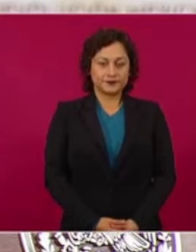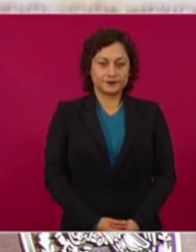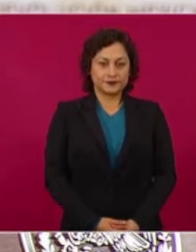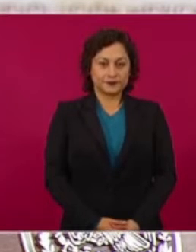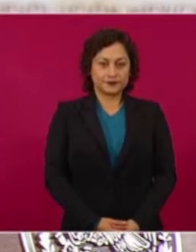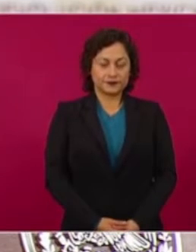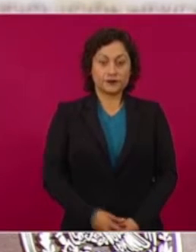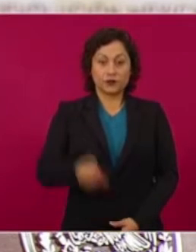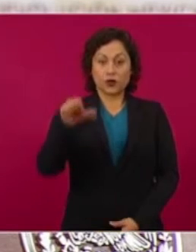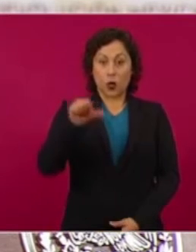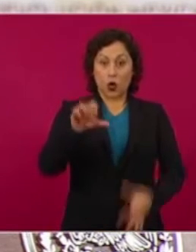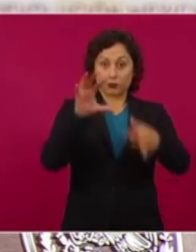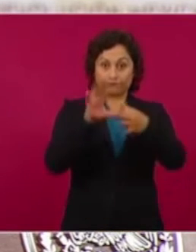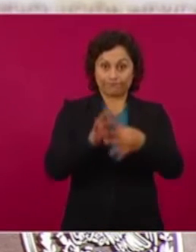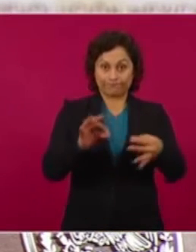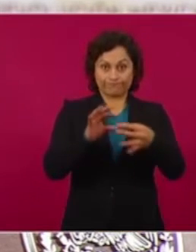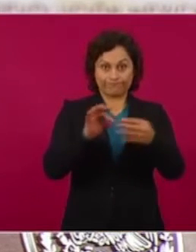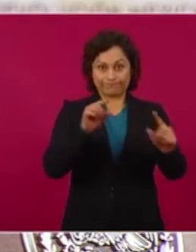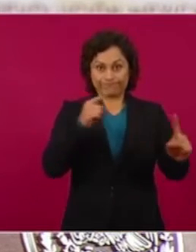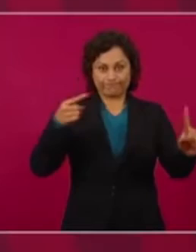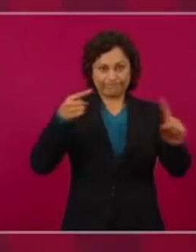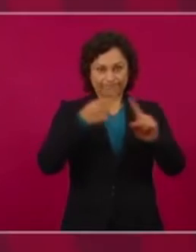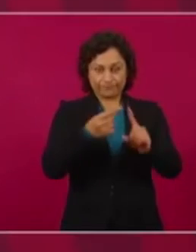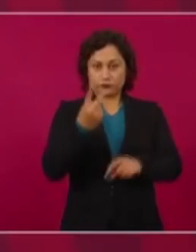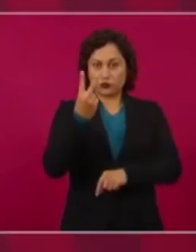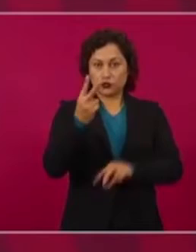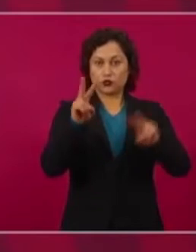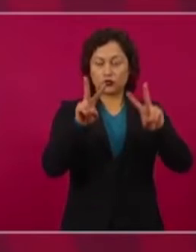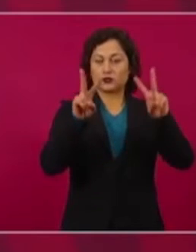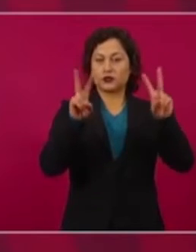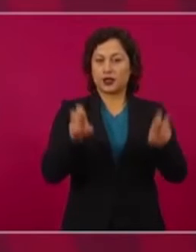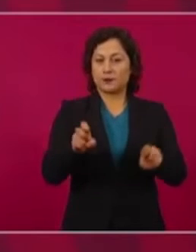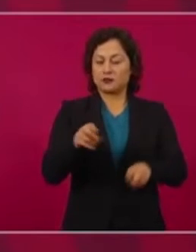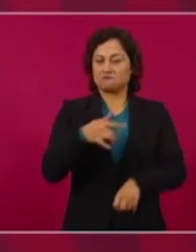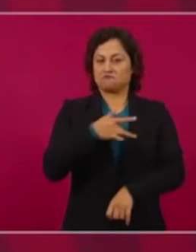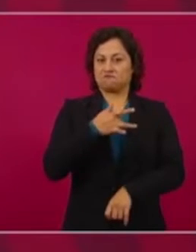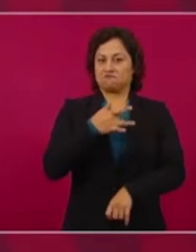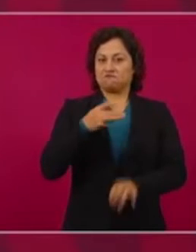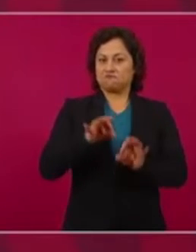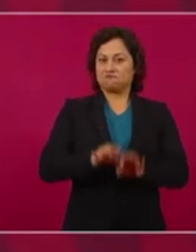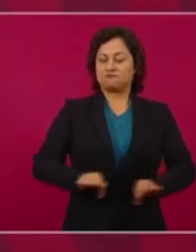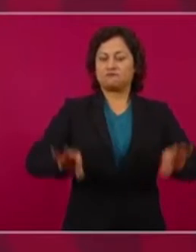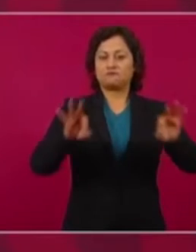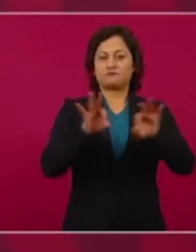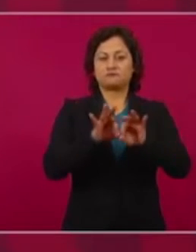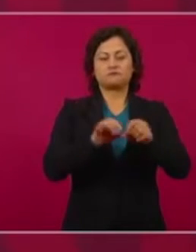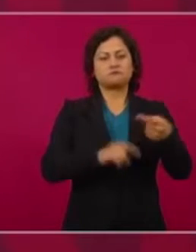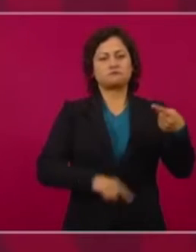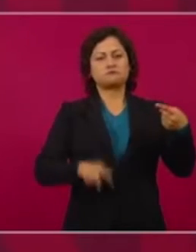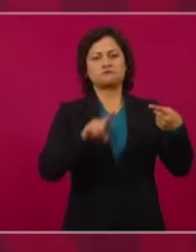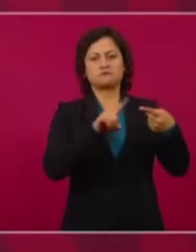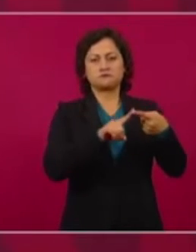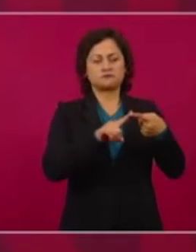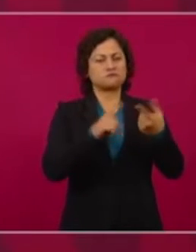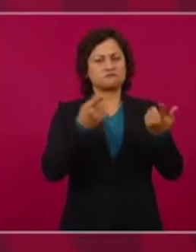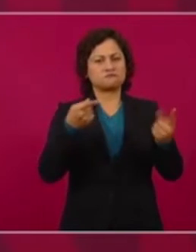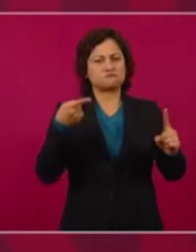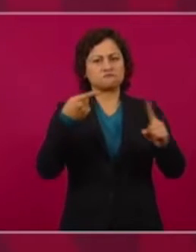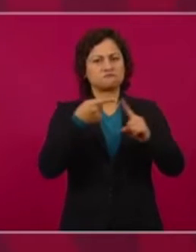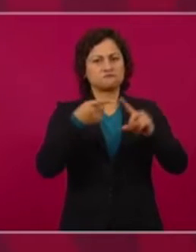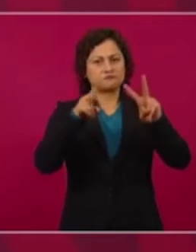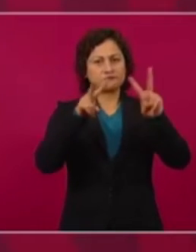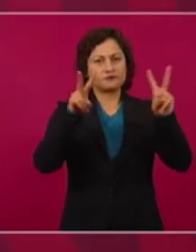Primero, lo relacionado con la regularización